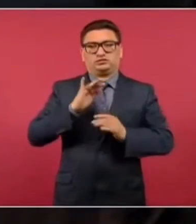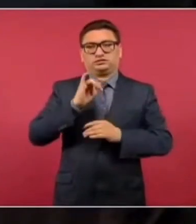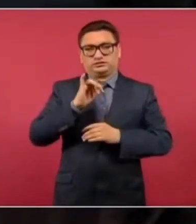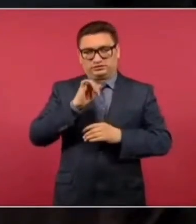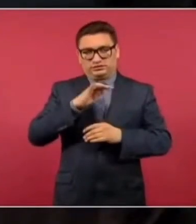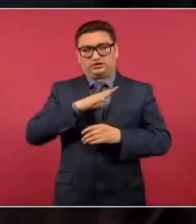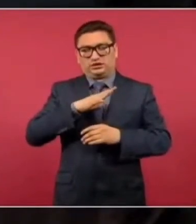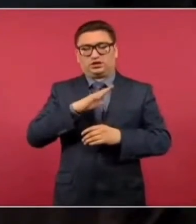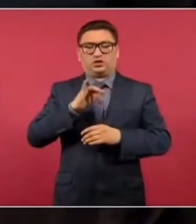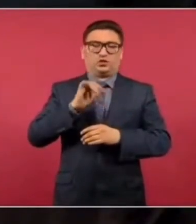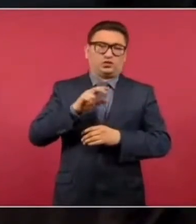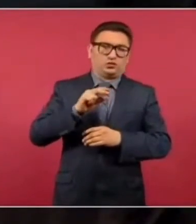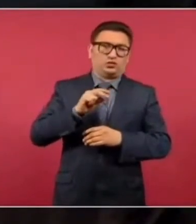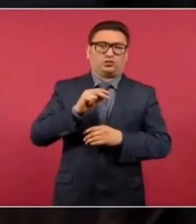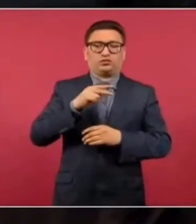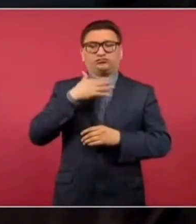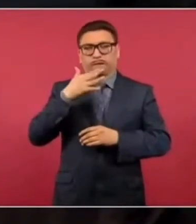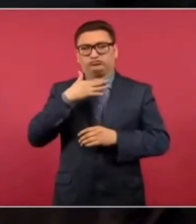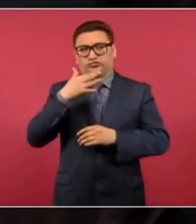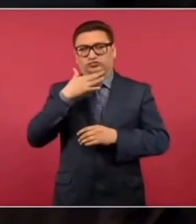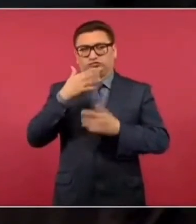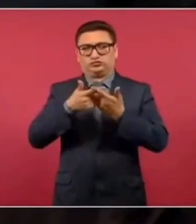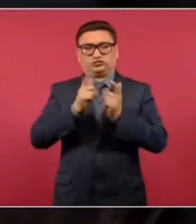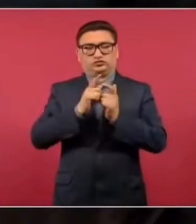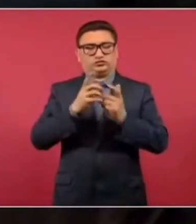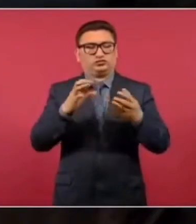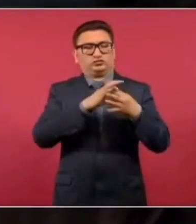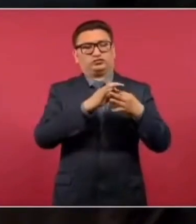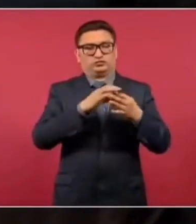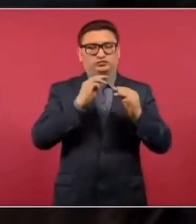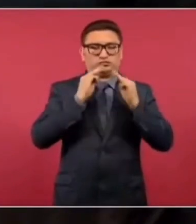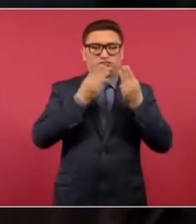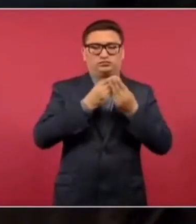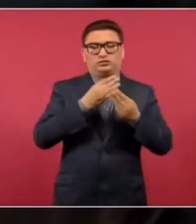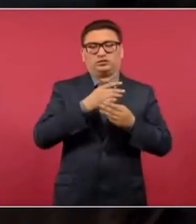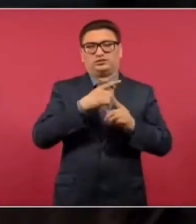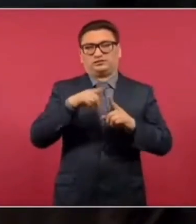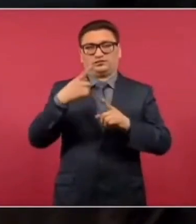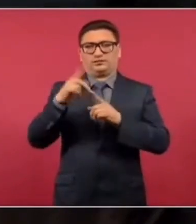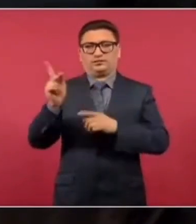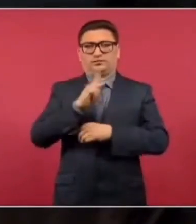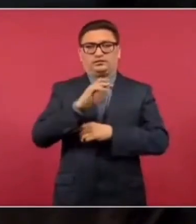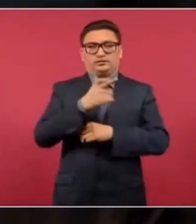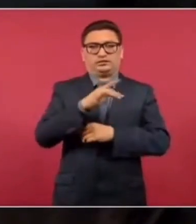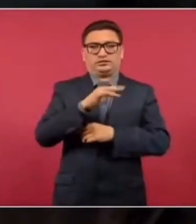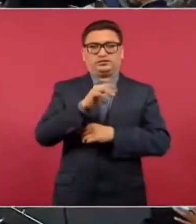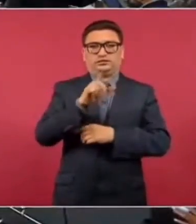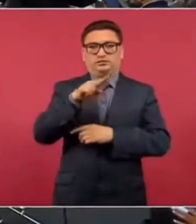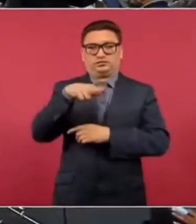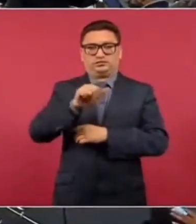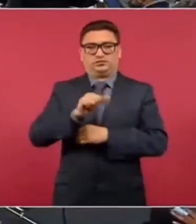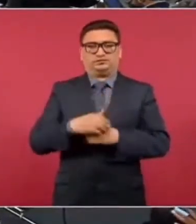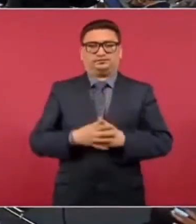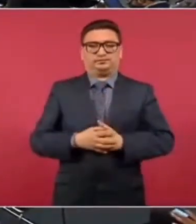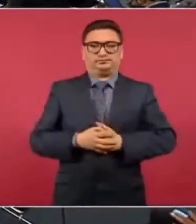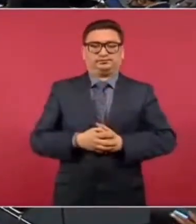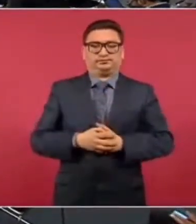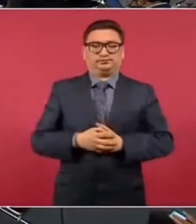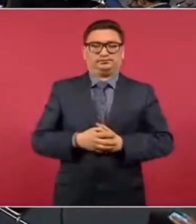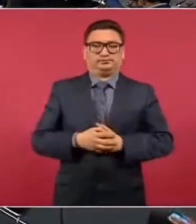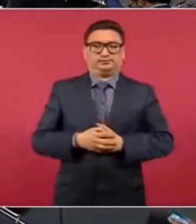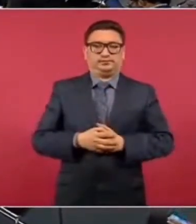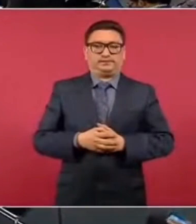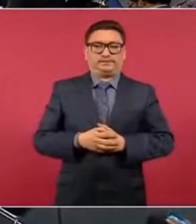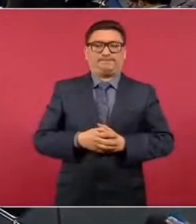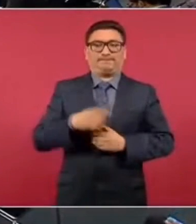estos elementos para la colusión entre grupos del crimen que alcanza situaciones como la de García Luna. Mira,